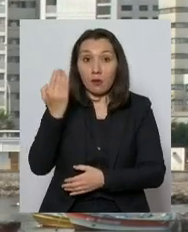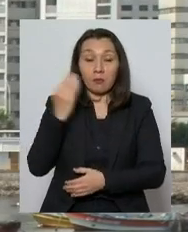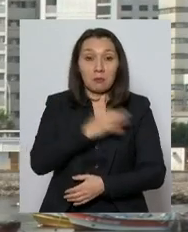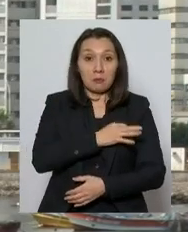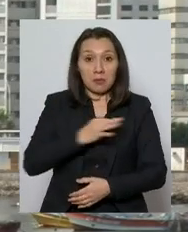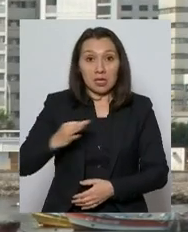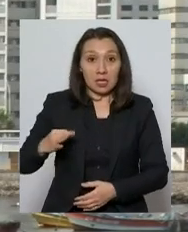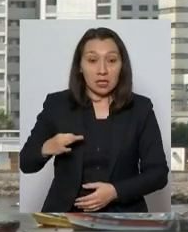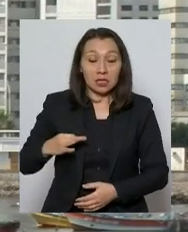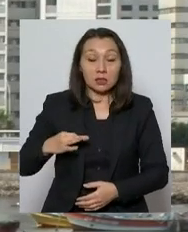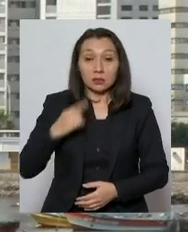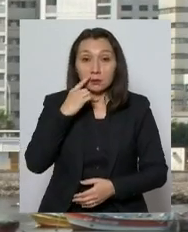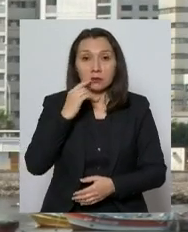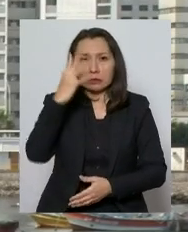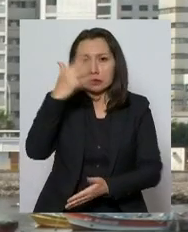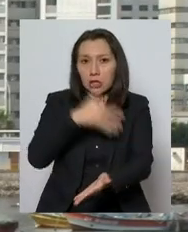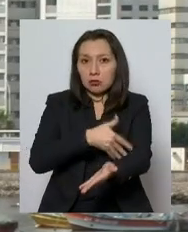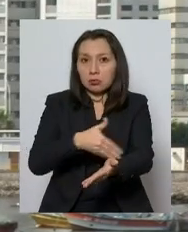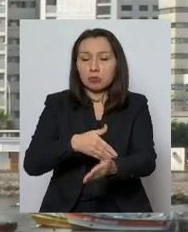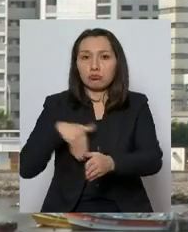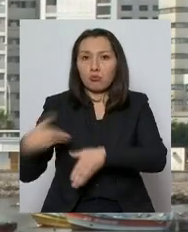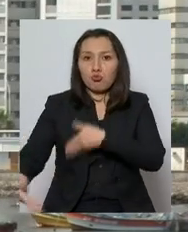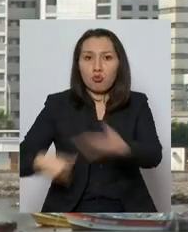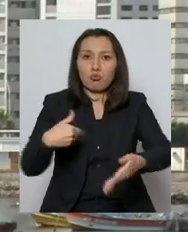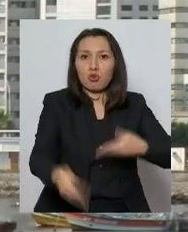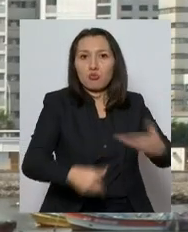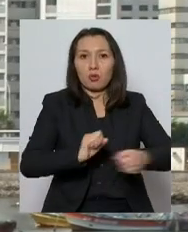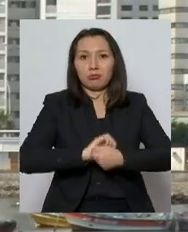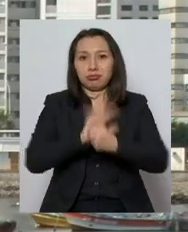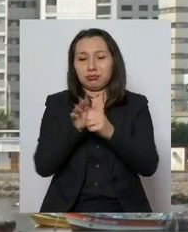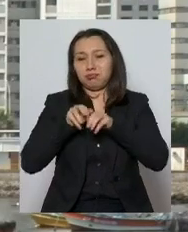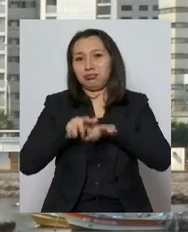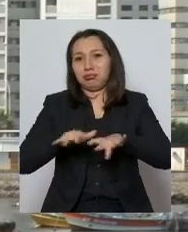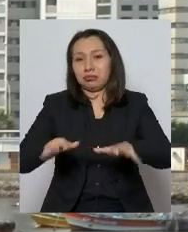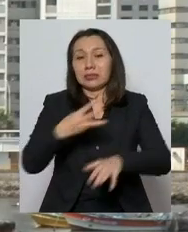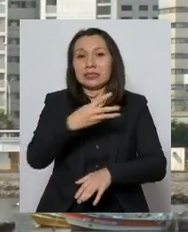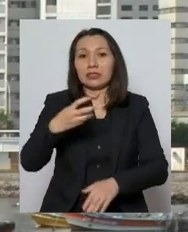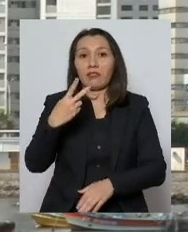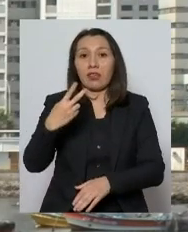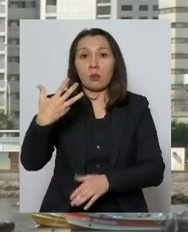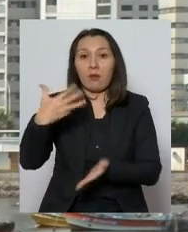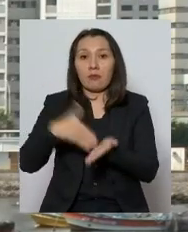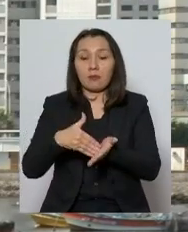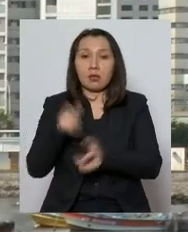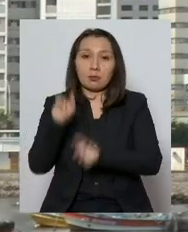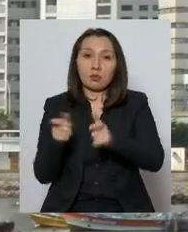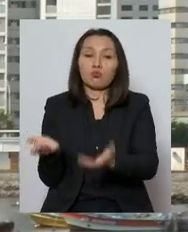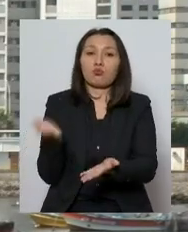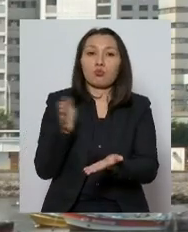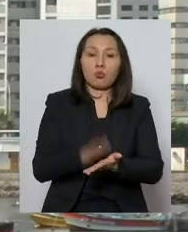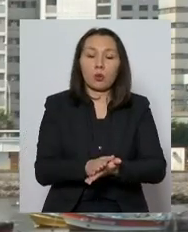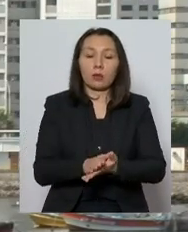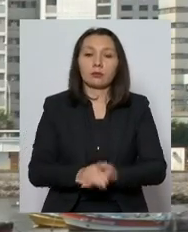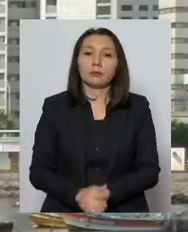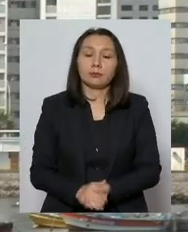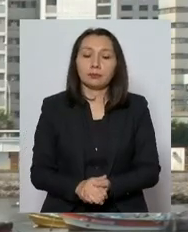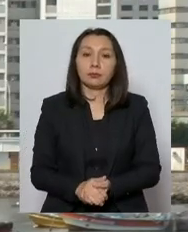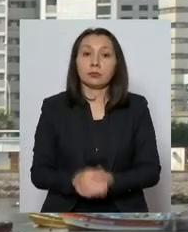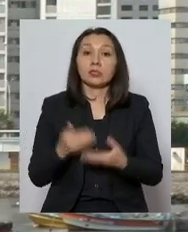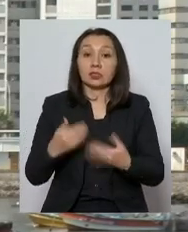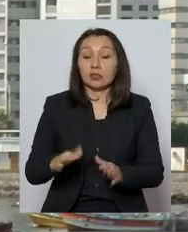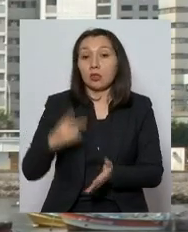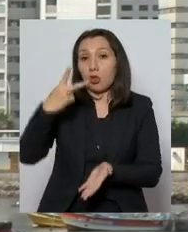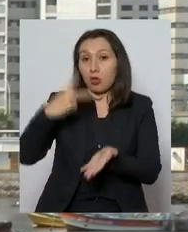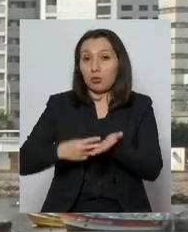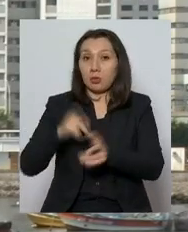ministro, más de 5 millones de contagiados y 329.000 fallecidos. Ya con